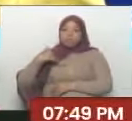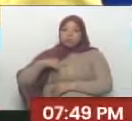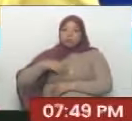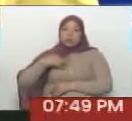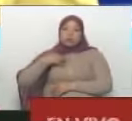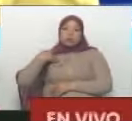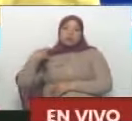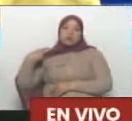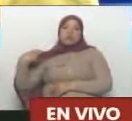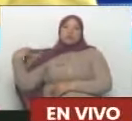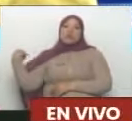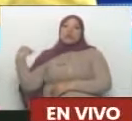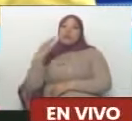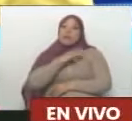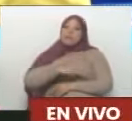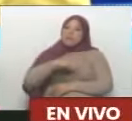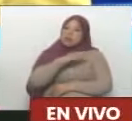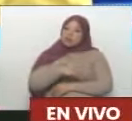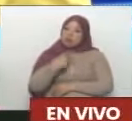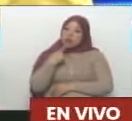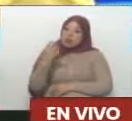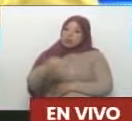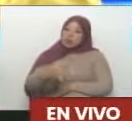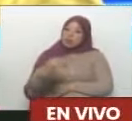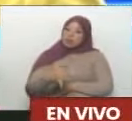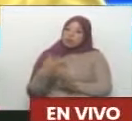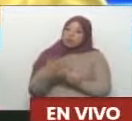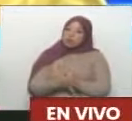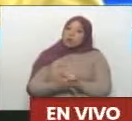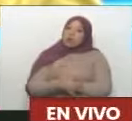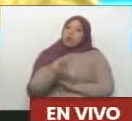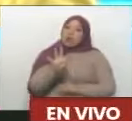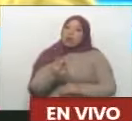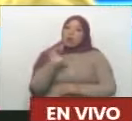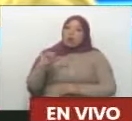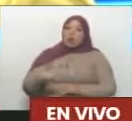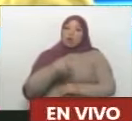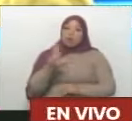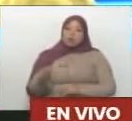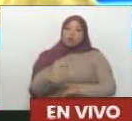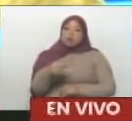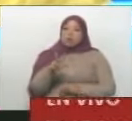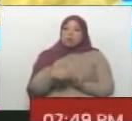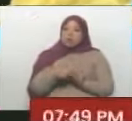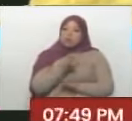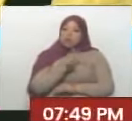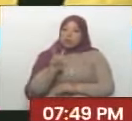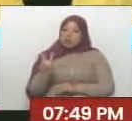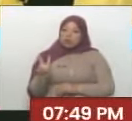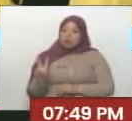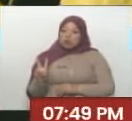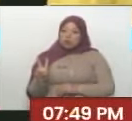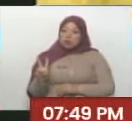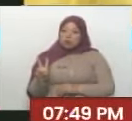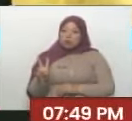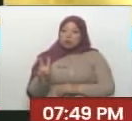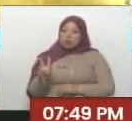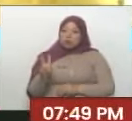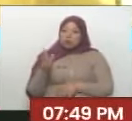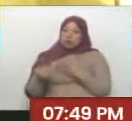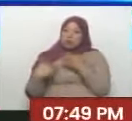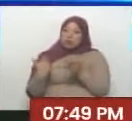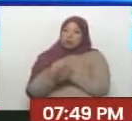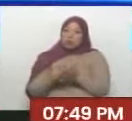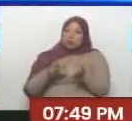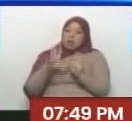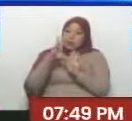Misión Verdad, que se pasea desde el 4 de junio del 2022 hasta que,